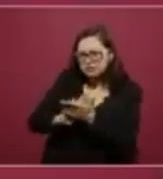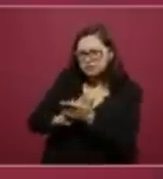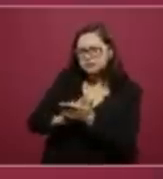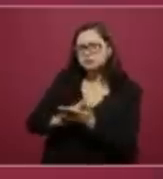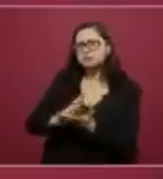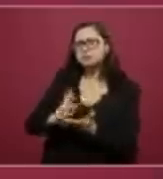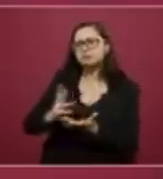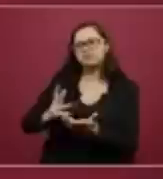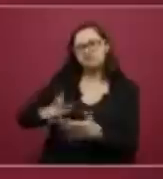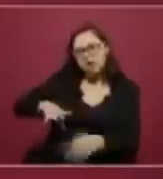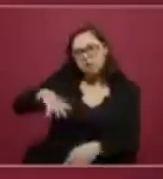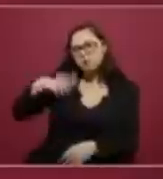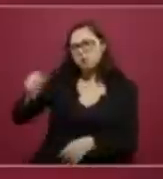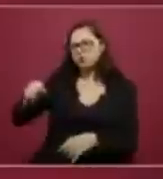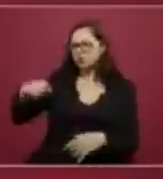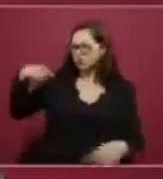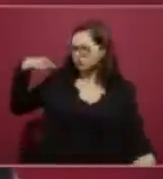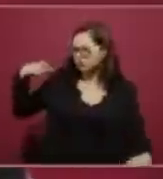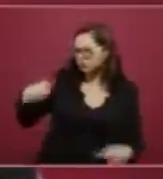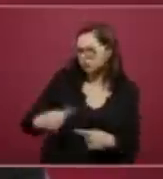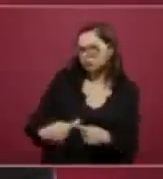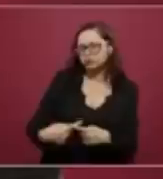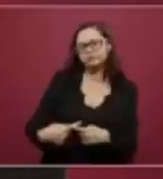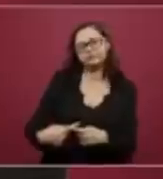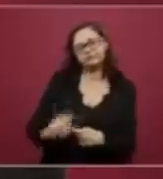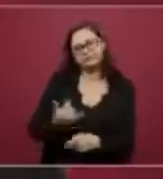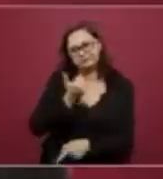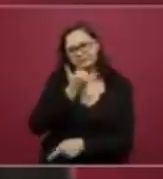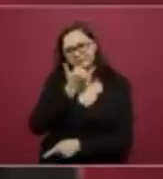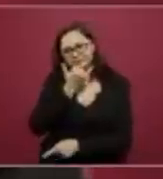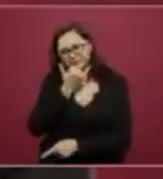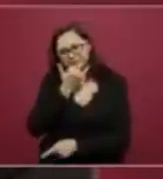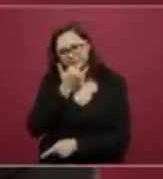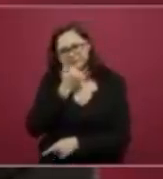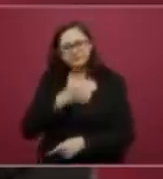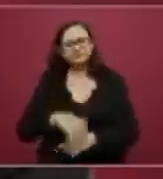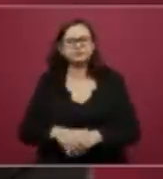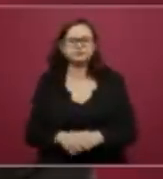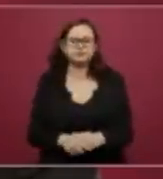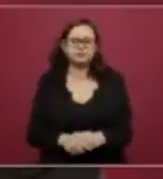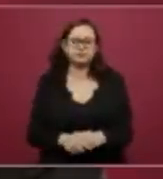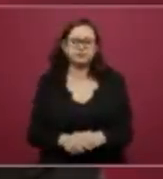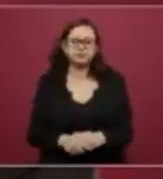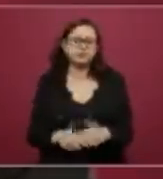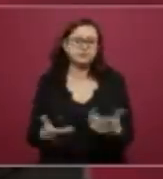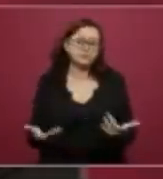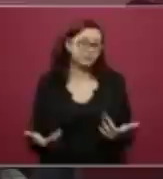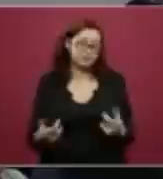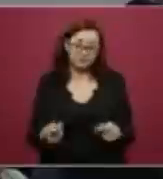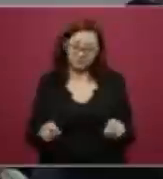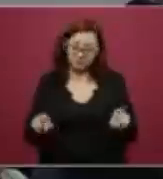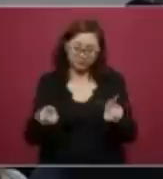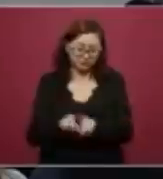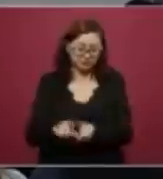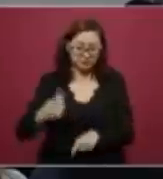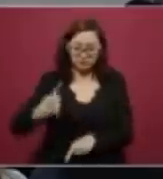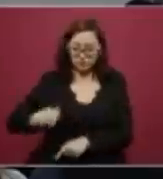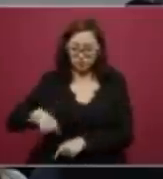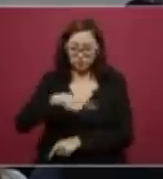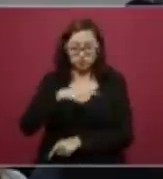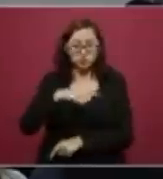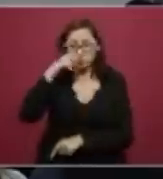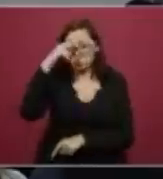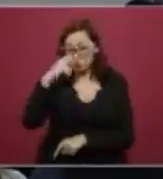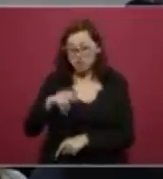y también nosotros, porque a partir de que México obtuvo su independencia, se continuó